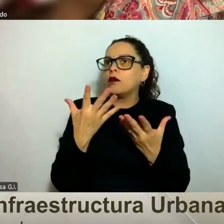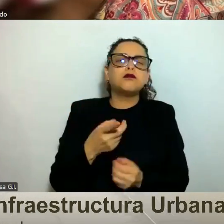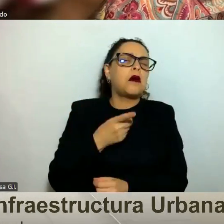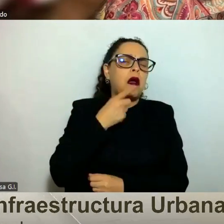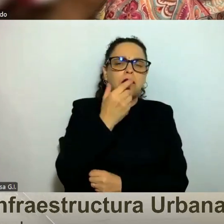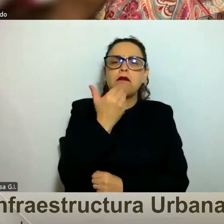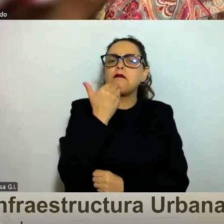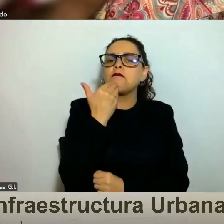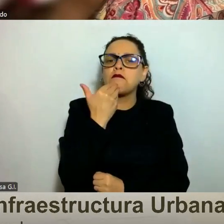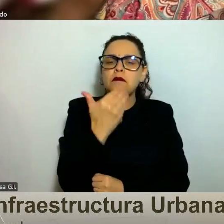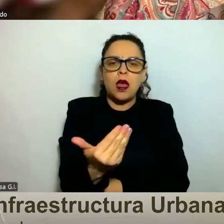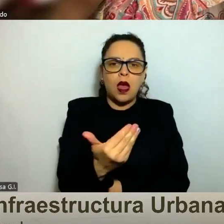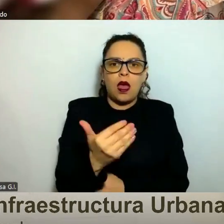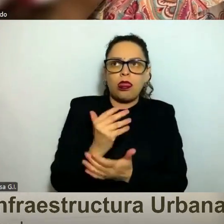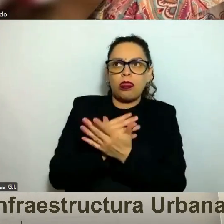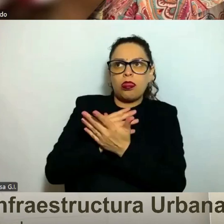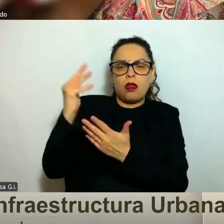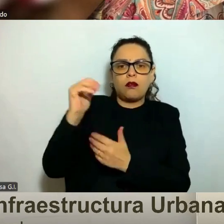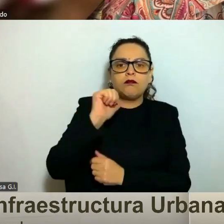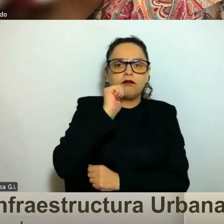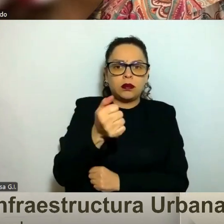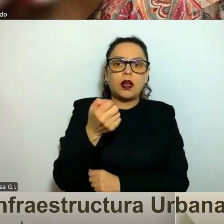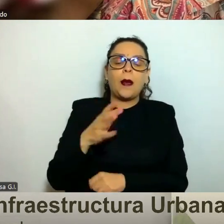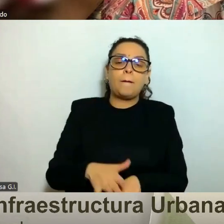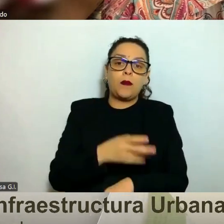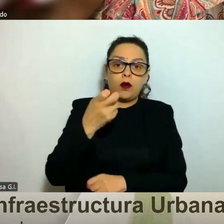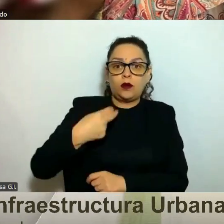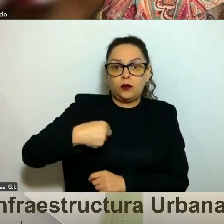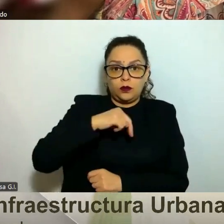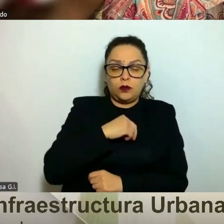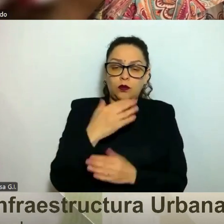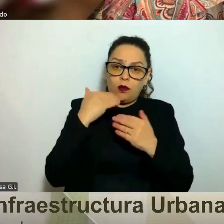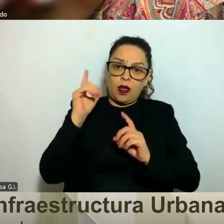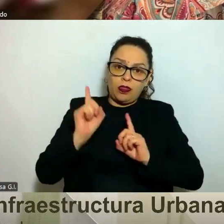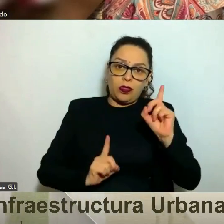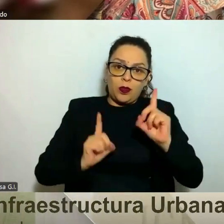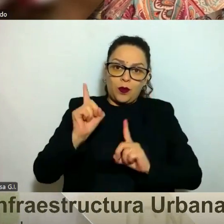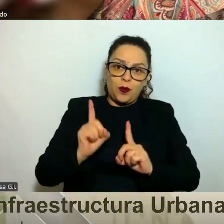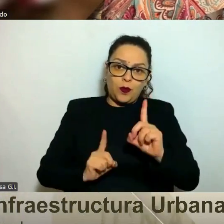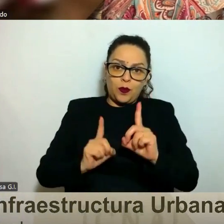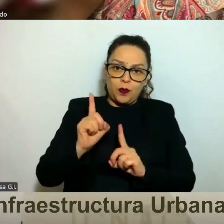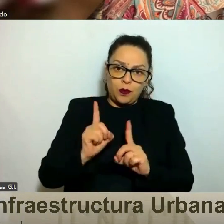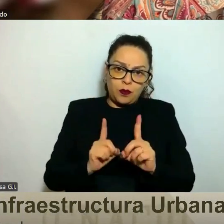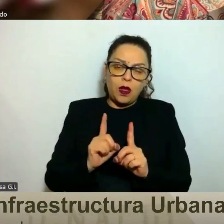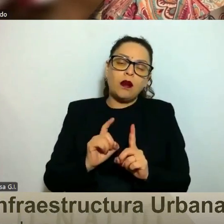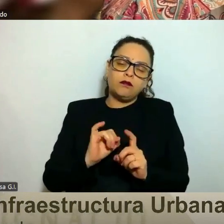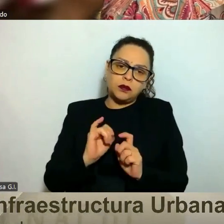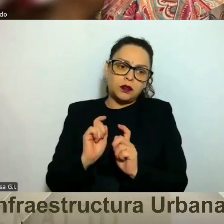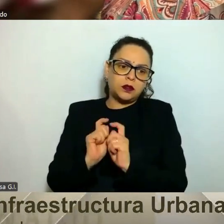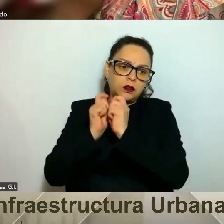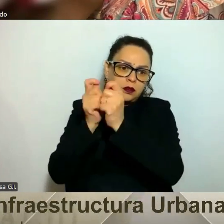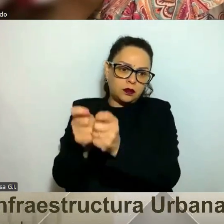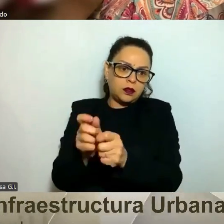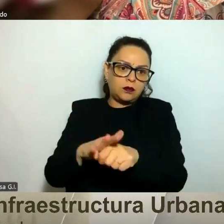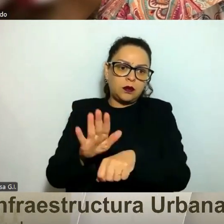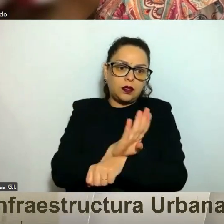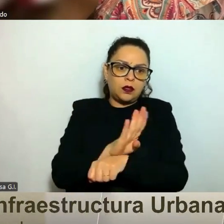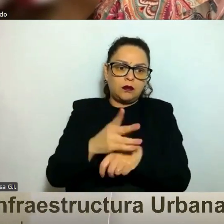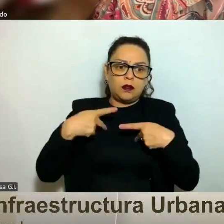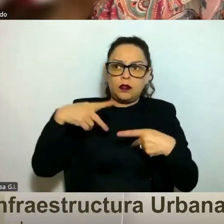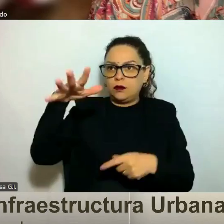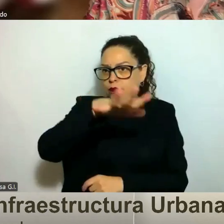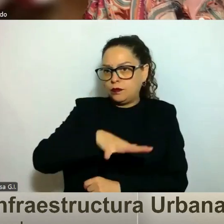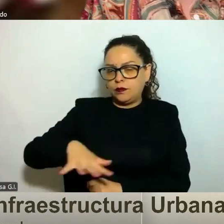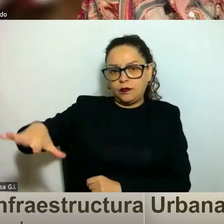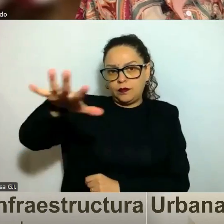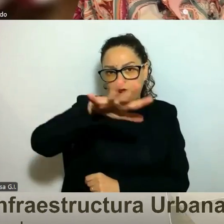no tenemos ninguna duda desde esta presidencia ponerlo como un asunto viable en favor de las y los ciudadanos y el particular, y